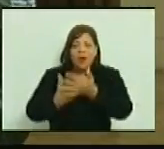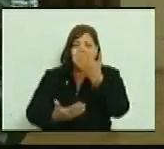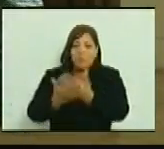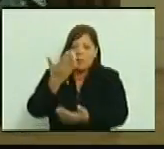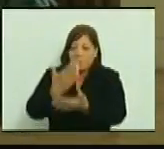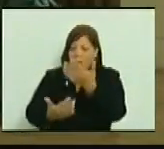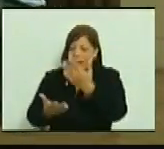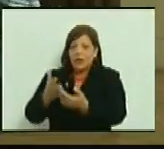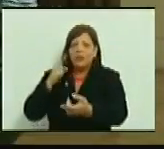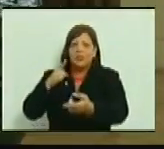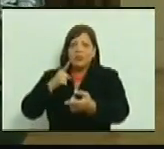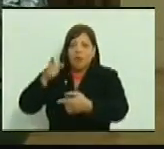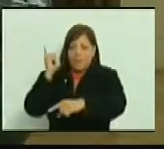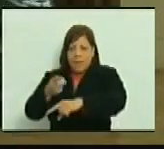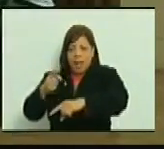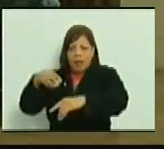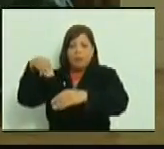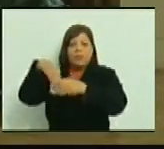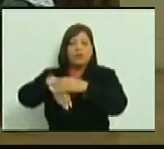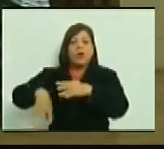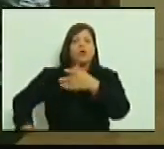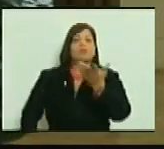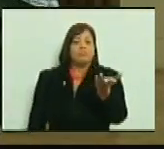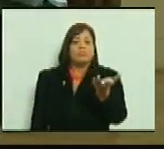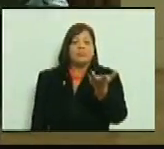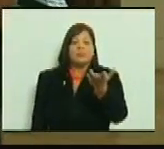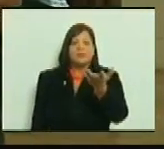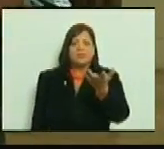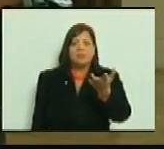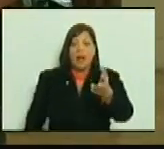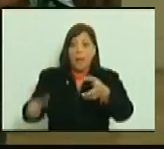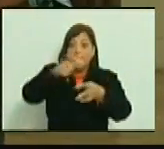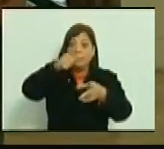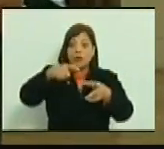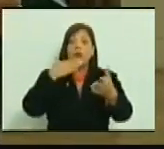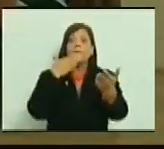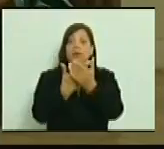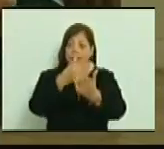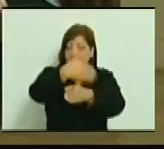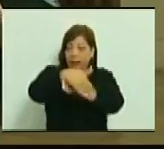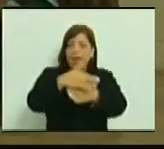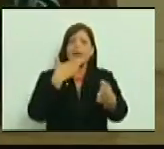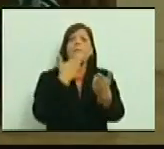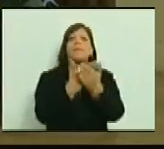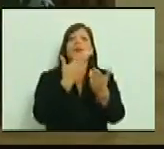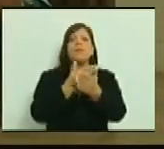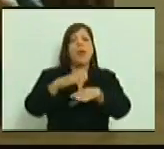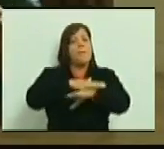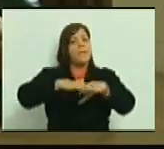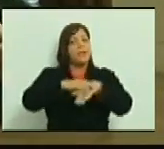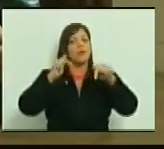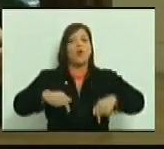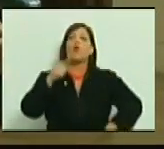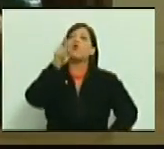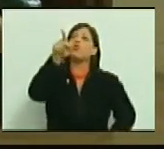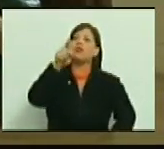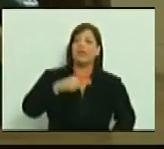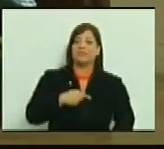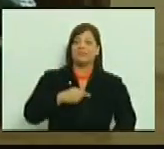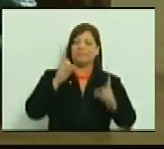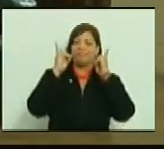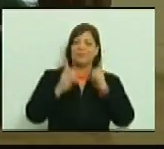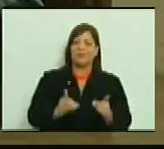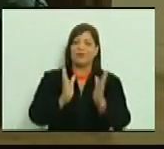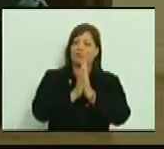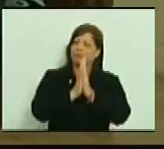machucar, meter preso al que tenga que meterlo. Porque eso se está esperando. La gente de afuera pide eso. Y ministro, hoy le toca a usted,